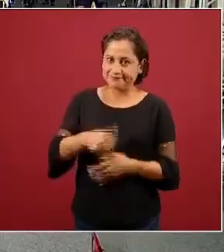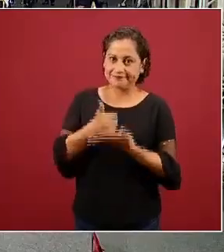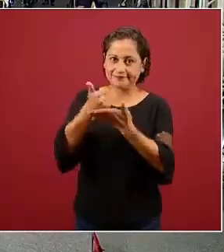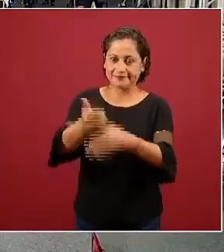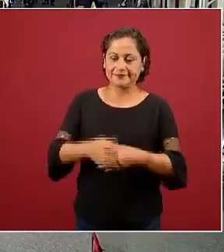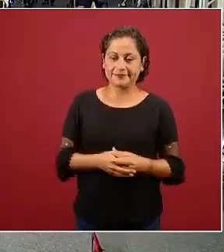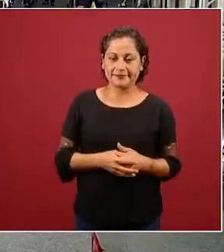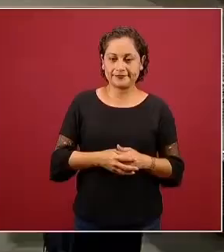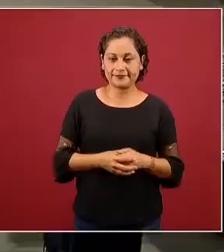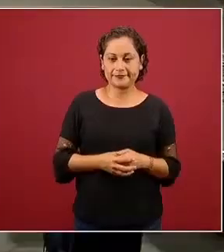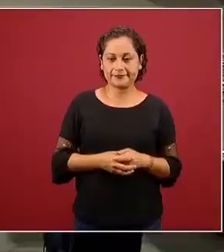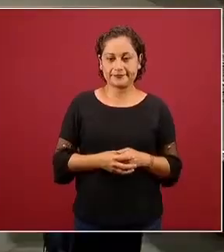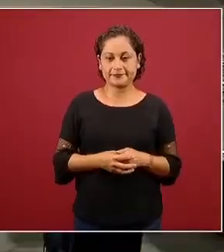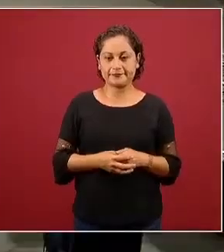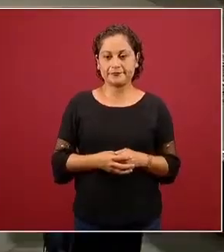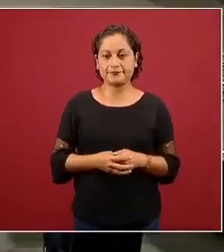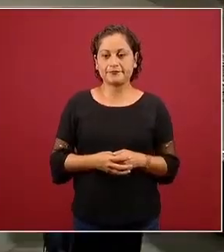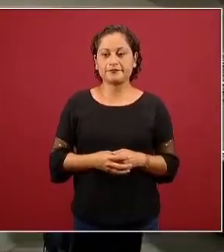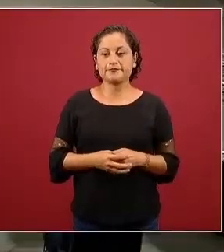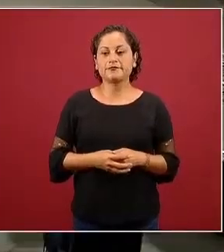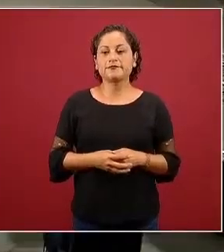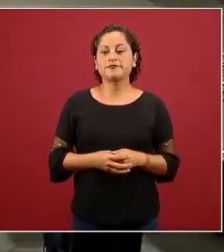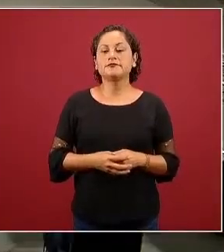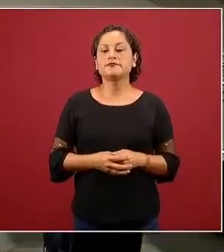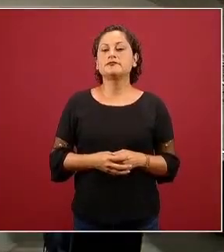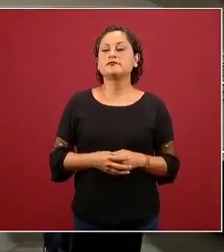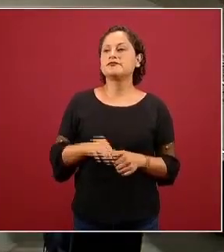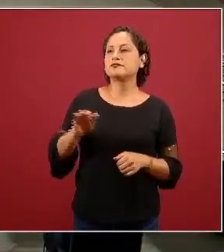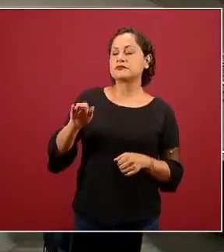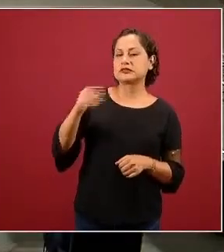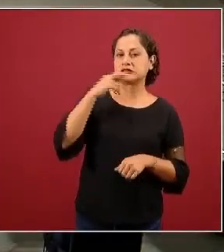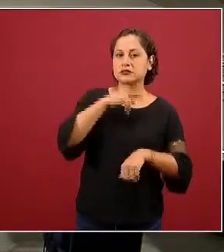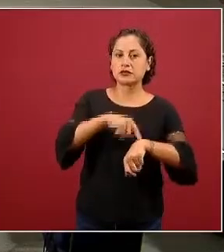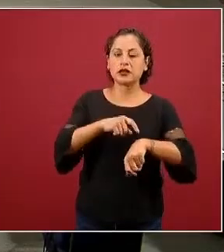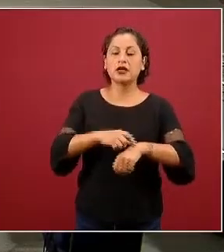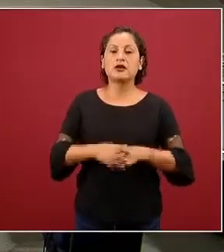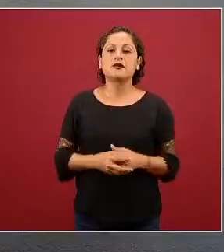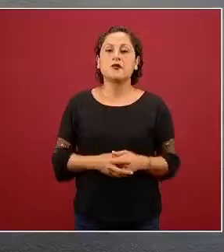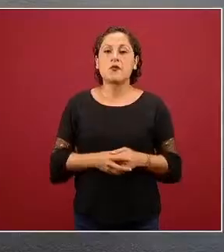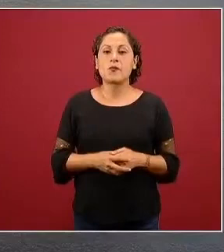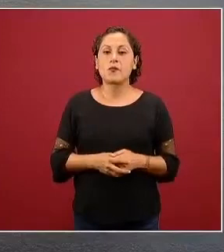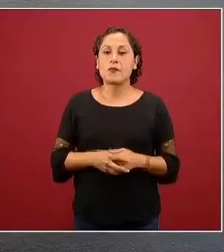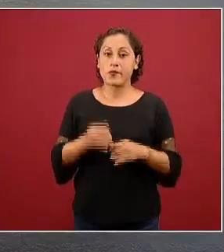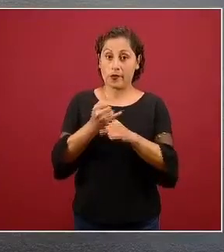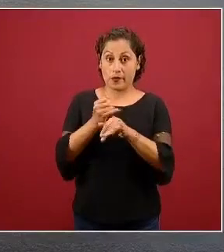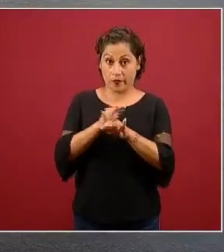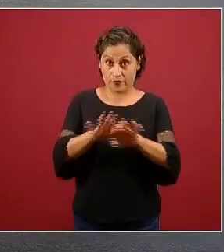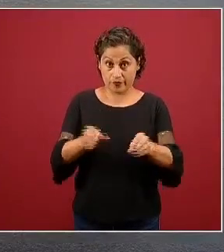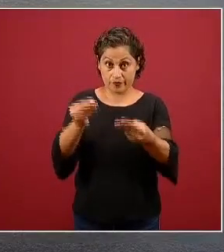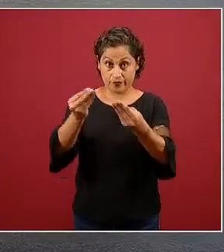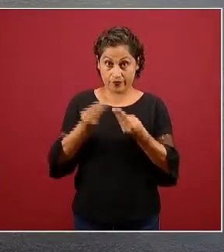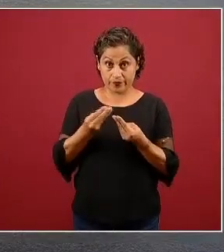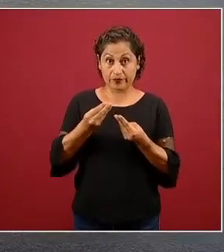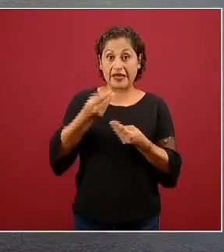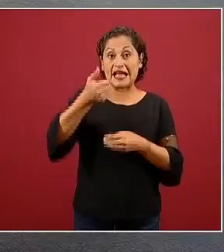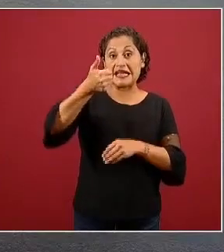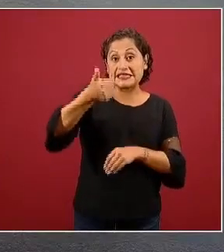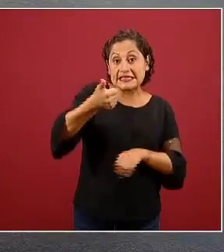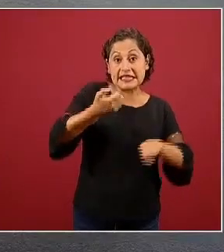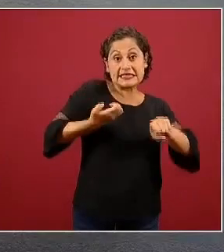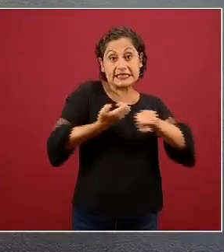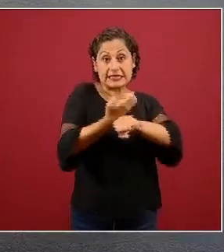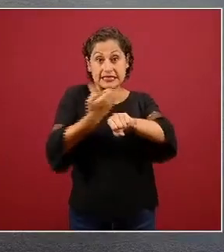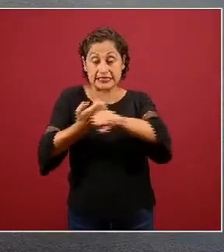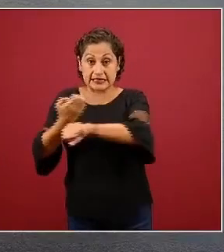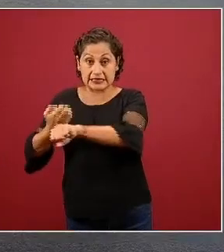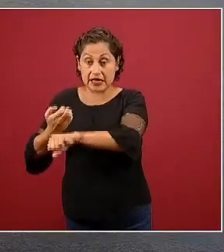Adelante, por favor. Doctor Cortés, rápido, de la información que nos compartía de las 6 entidades federativas